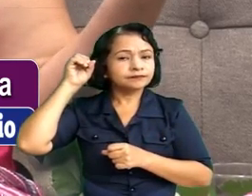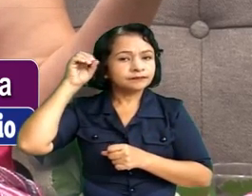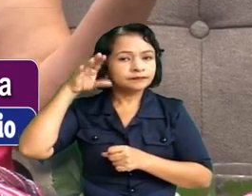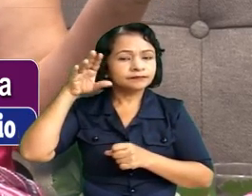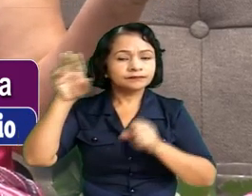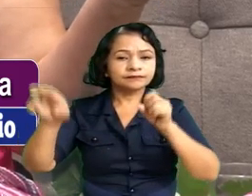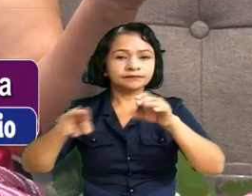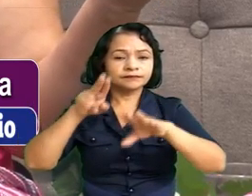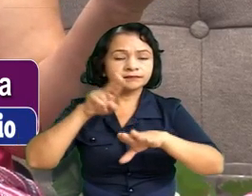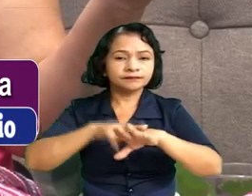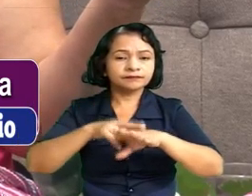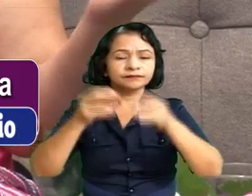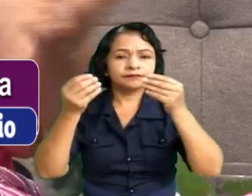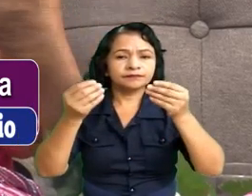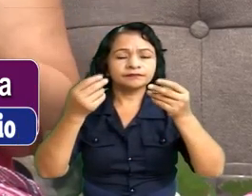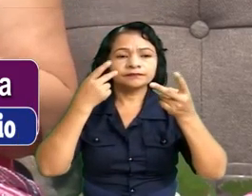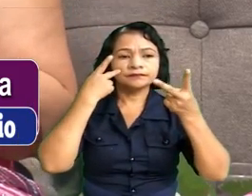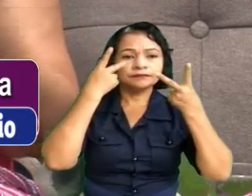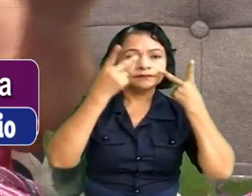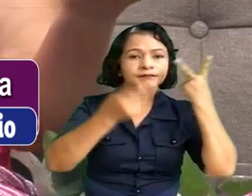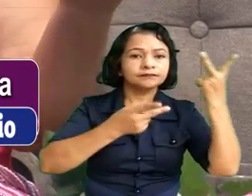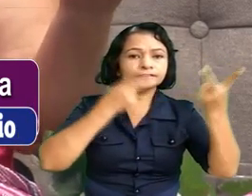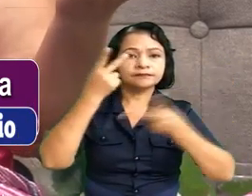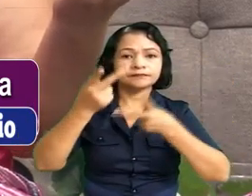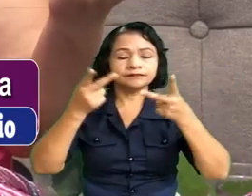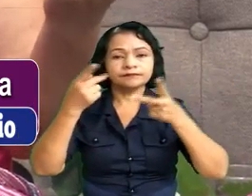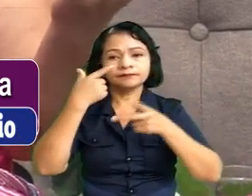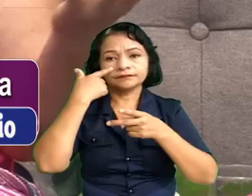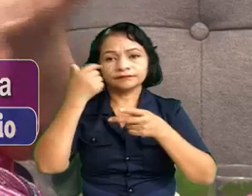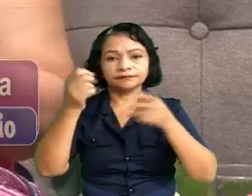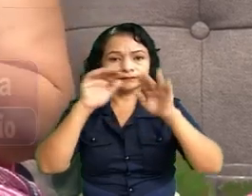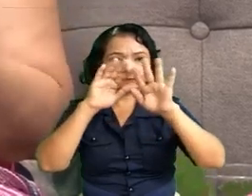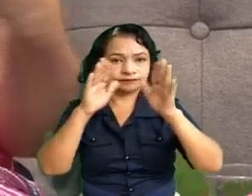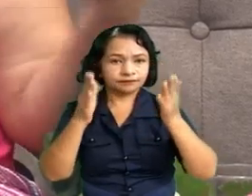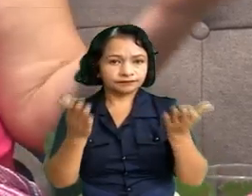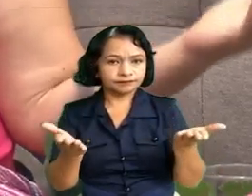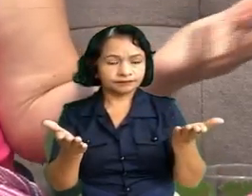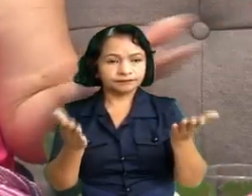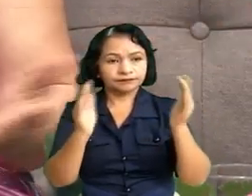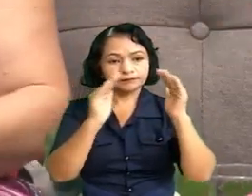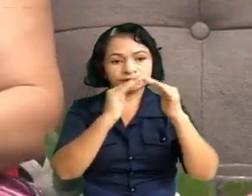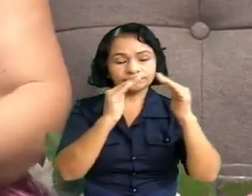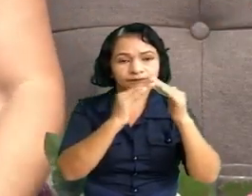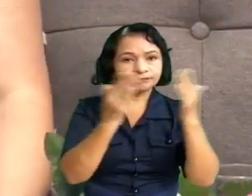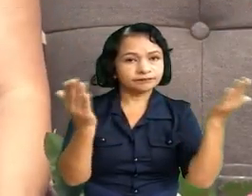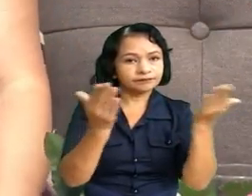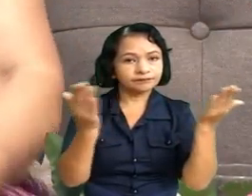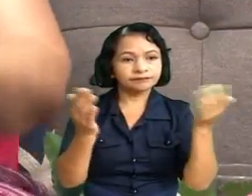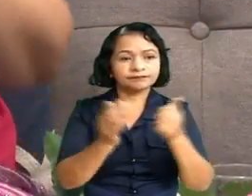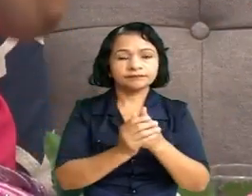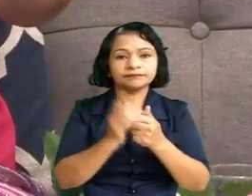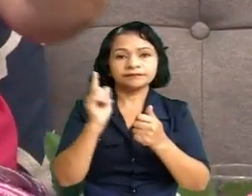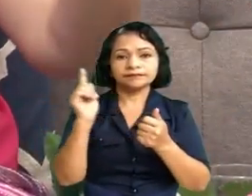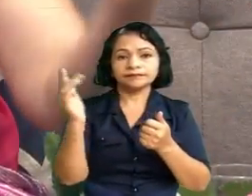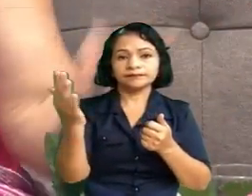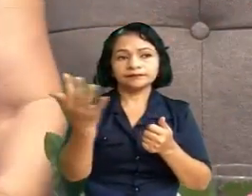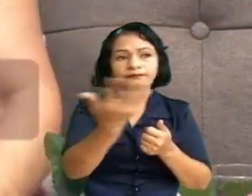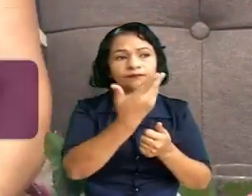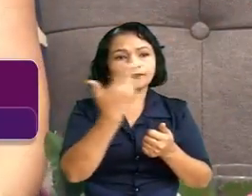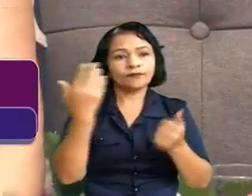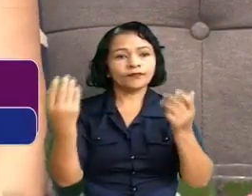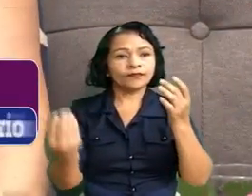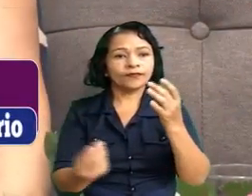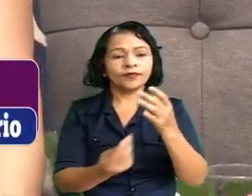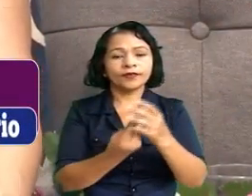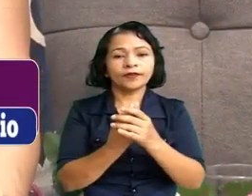viajamos a San Rafael del Norte a reconocer esa mujer, a visitar su casa natal. Entonces, todo eso es todo integral